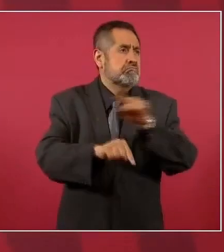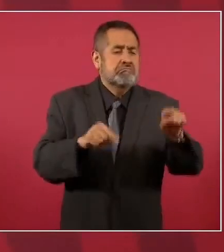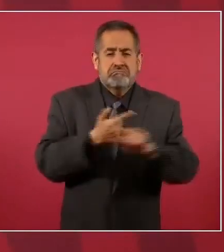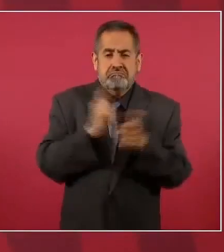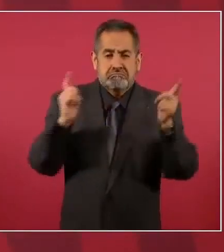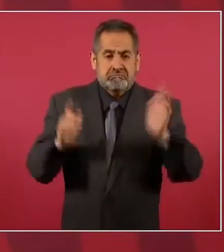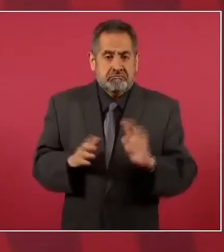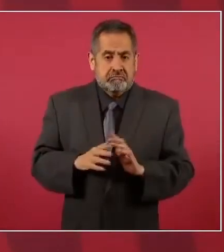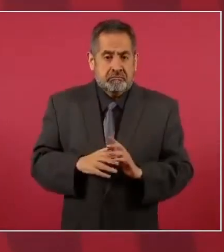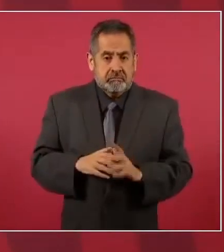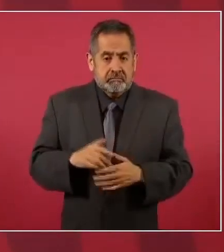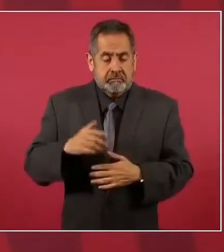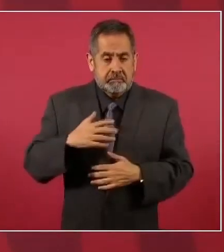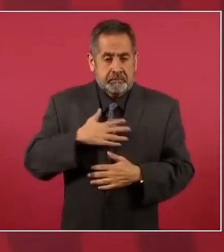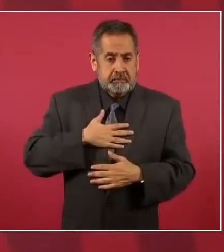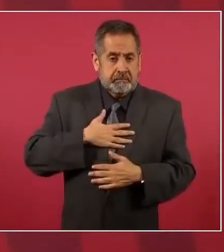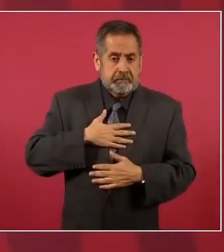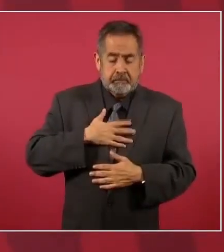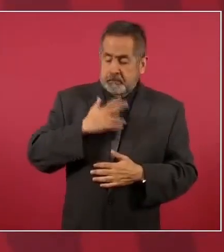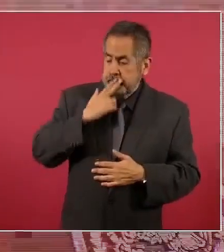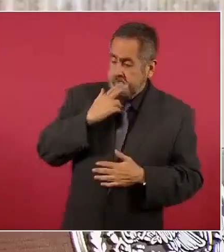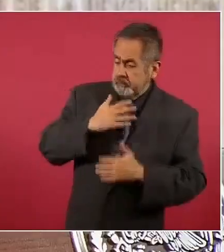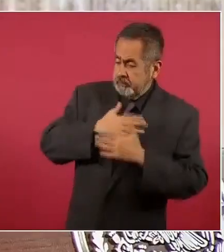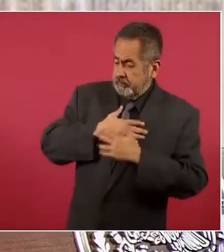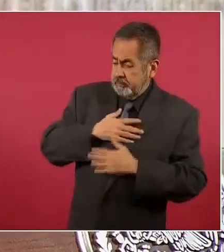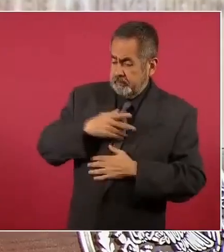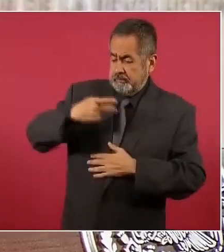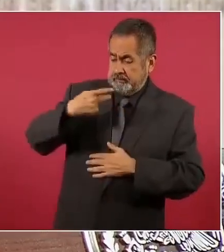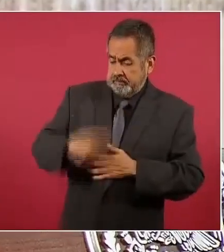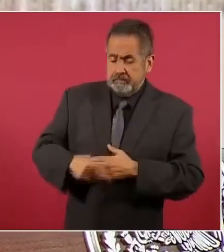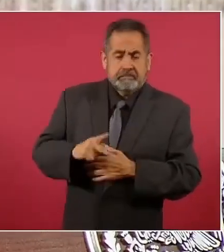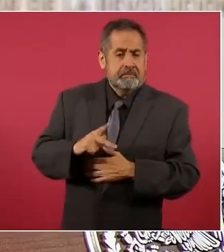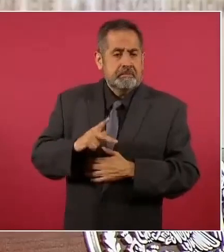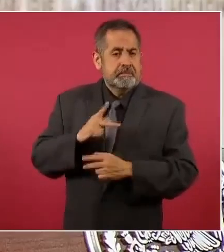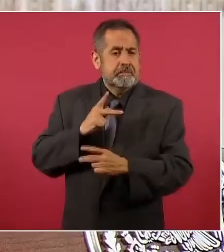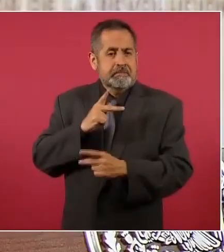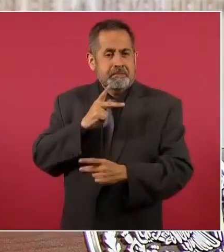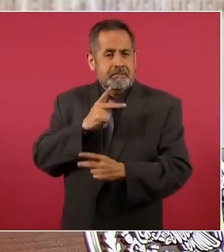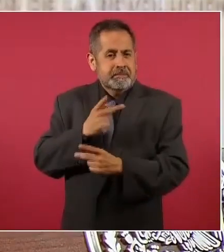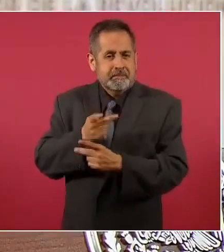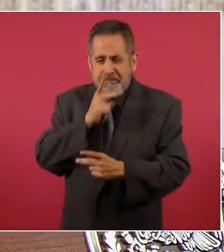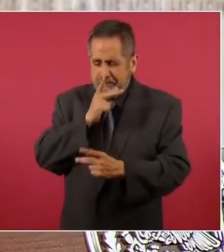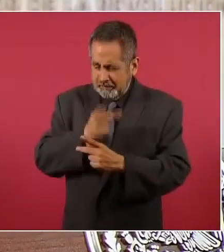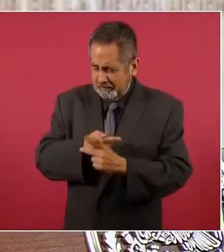pero el que no quiera su patria de origen,